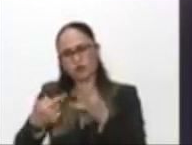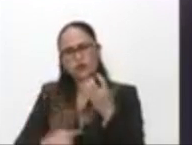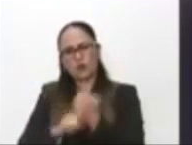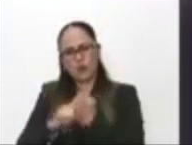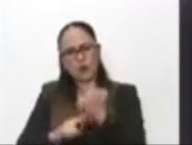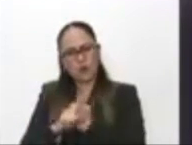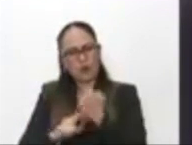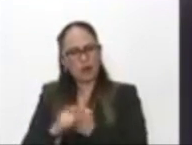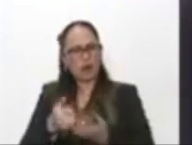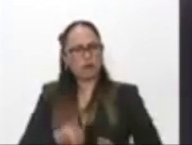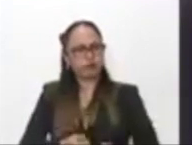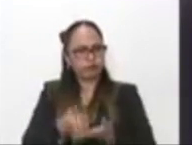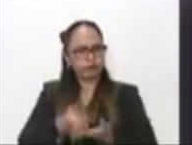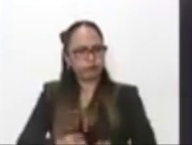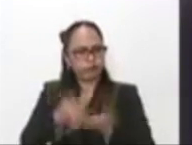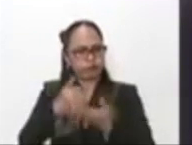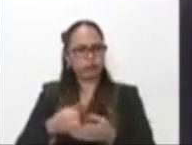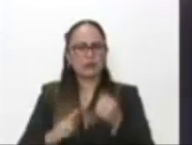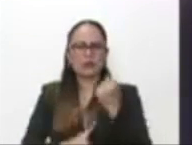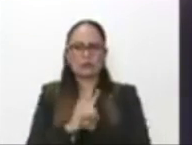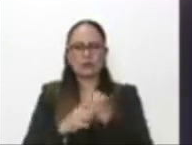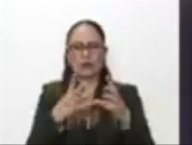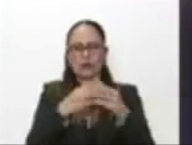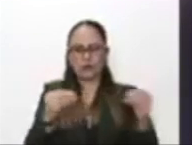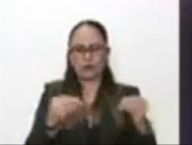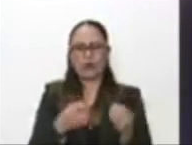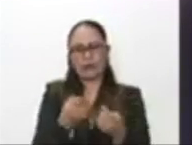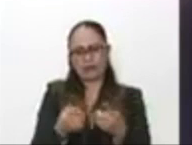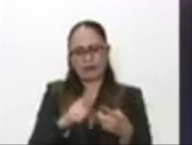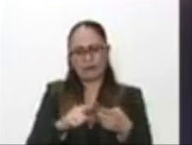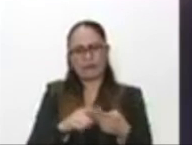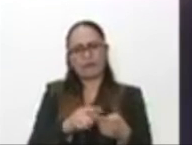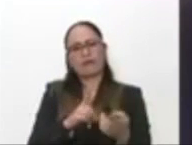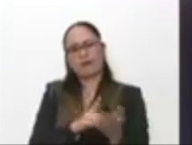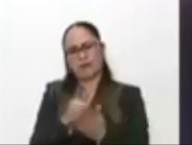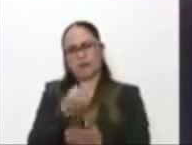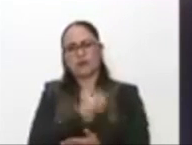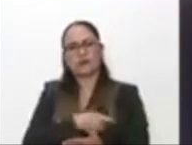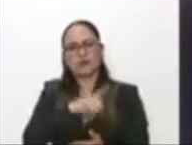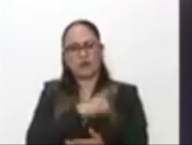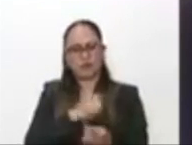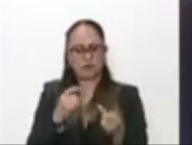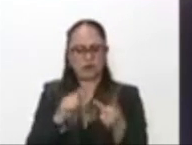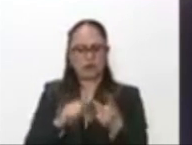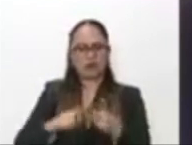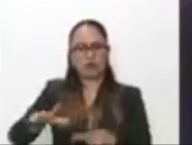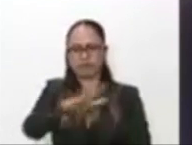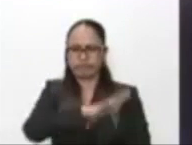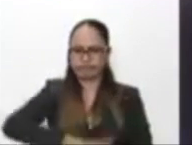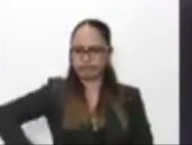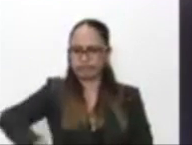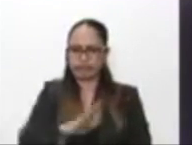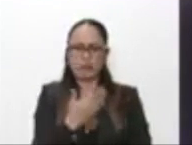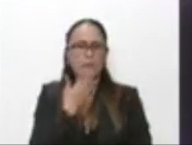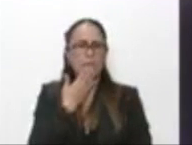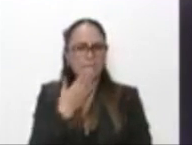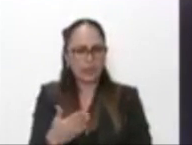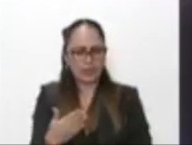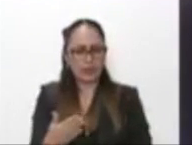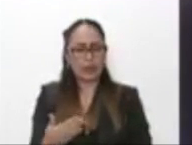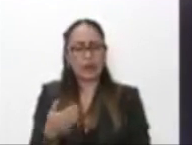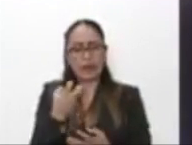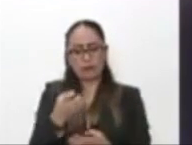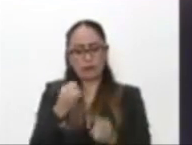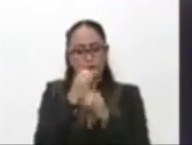y en este asunto en concreto el derecho a la salud y a un medio ambiente sano por lo que contar con toda la información